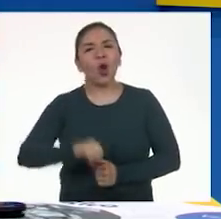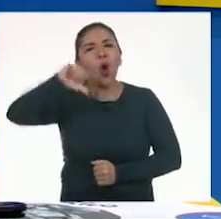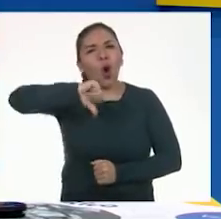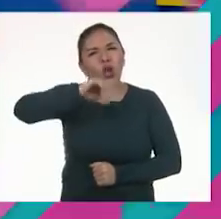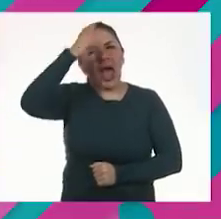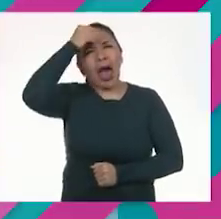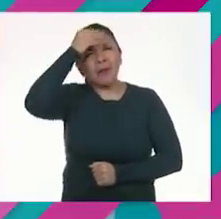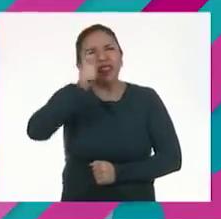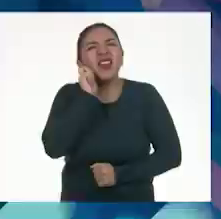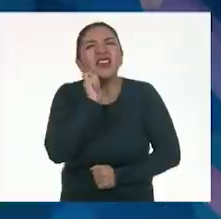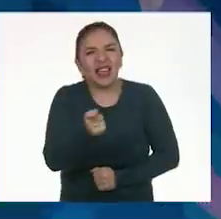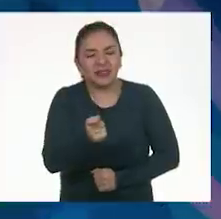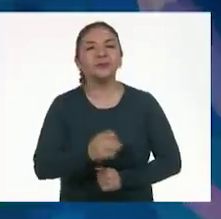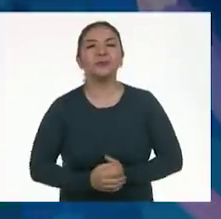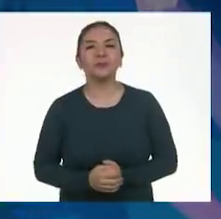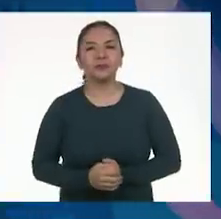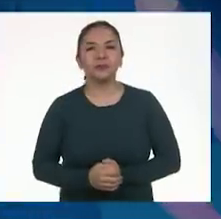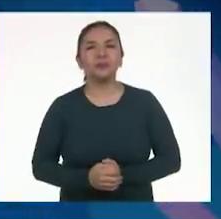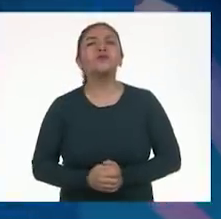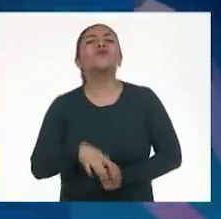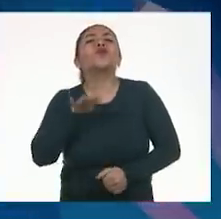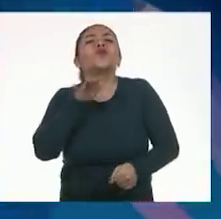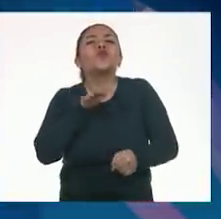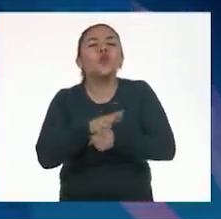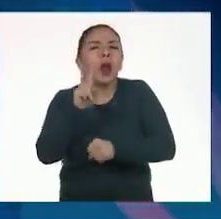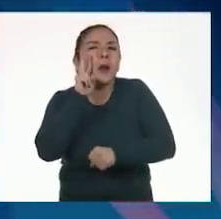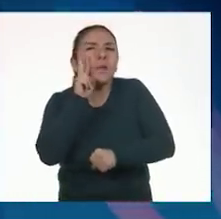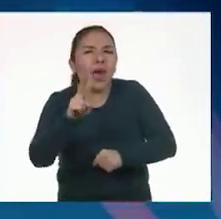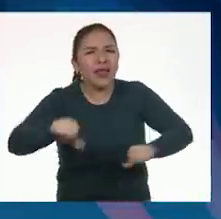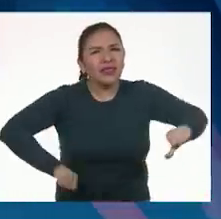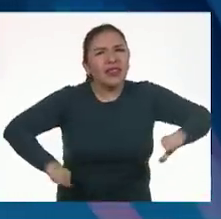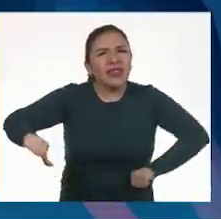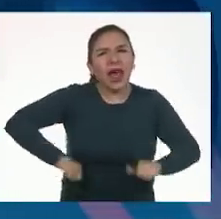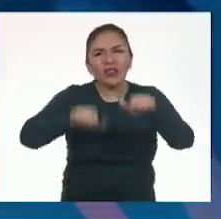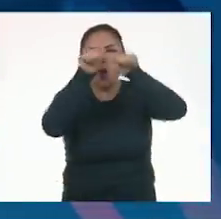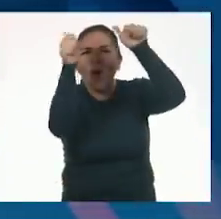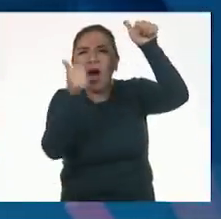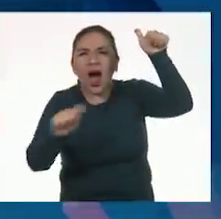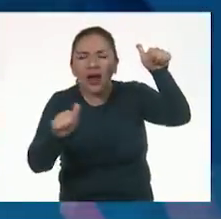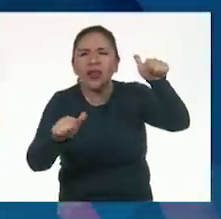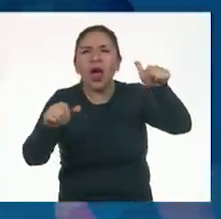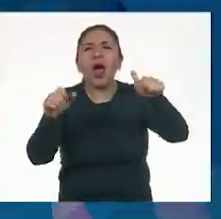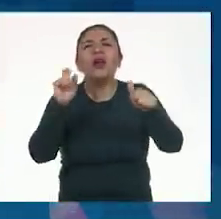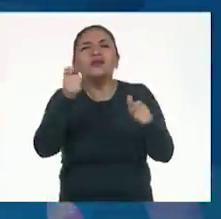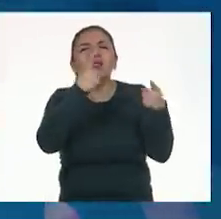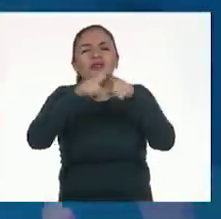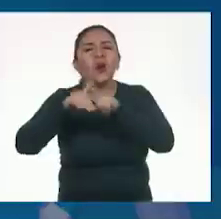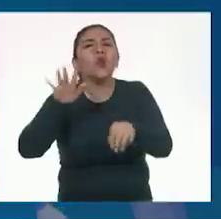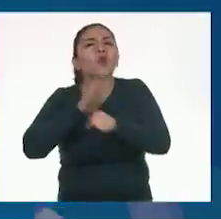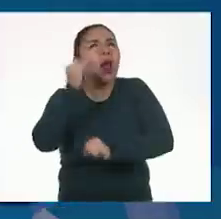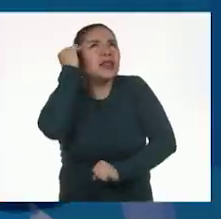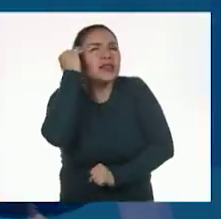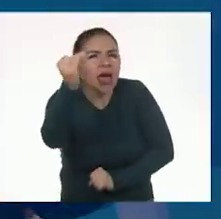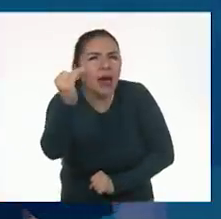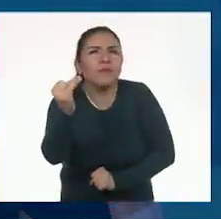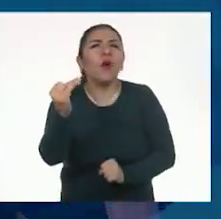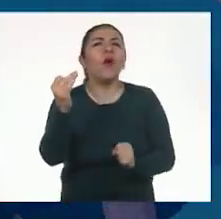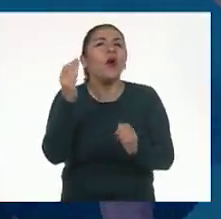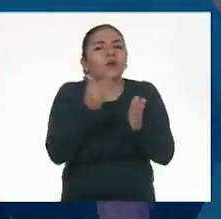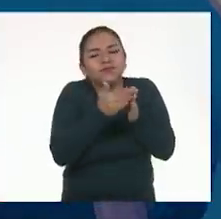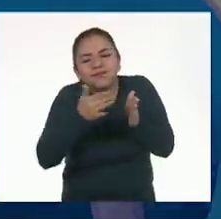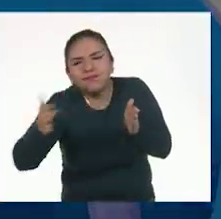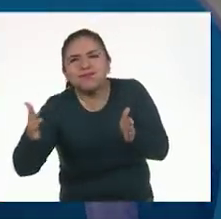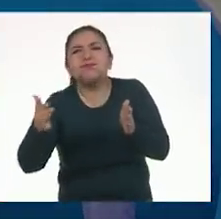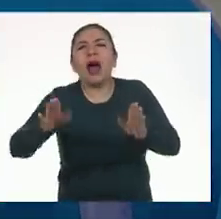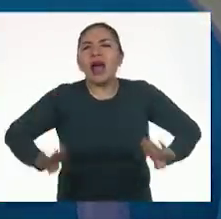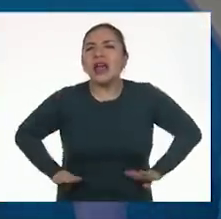aprendizaje esperado es: clasifica obras artísticas teatrales por su origen, época o género e identifica